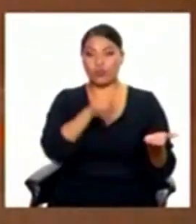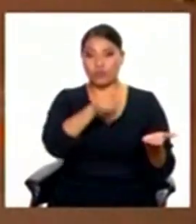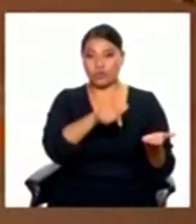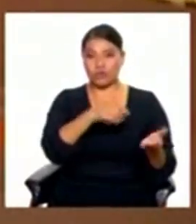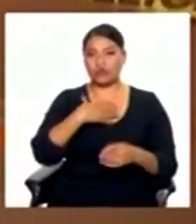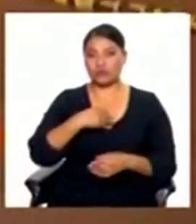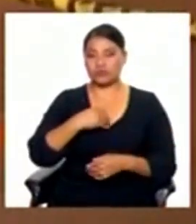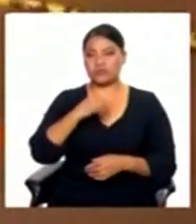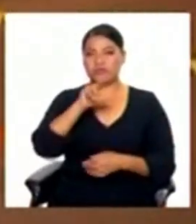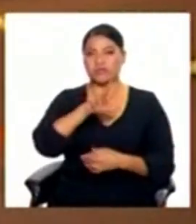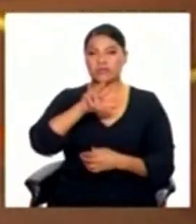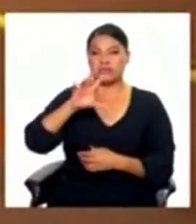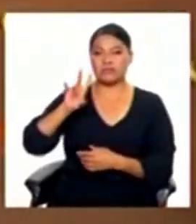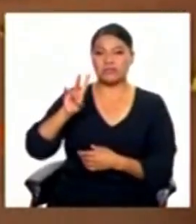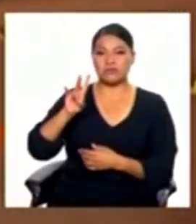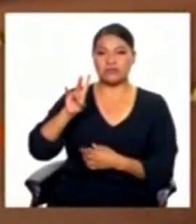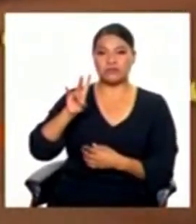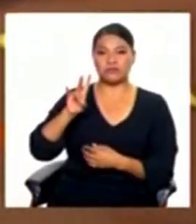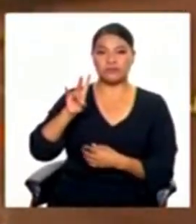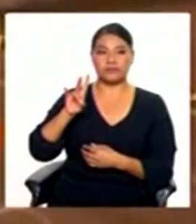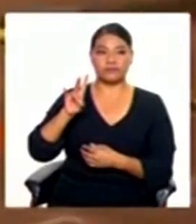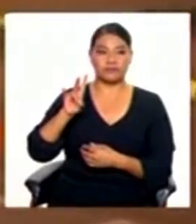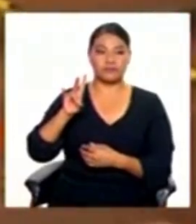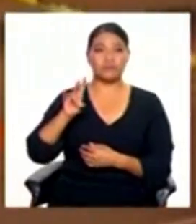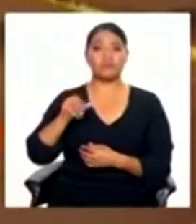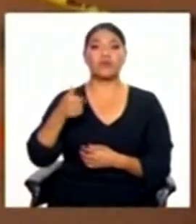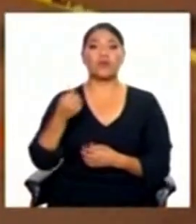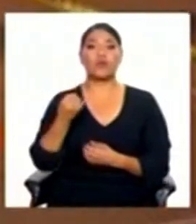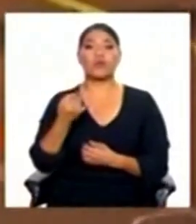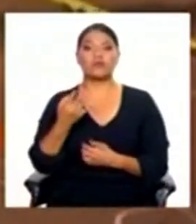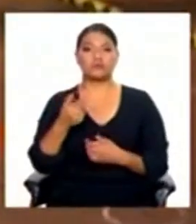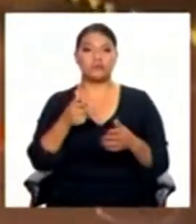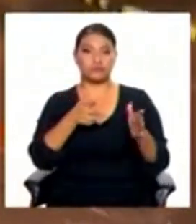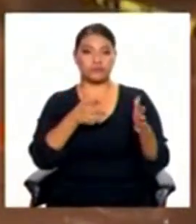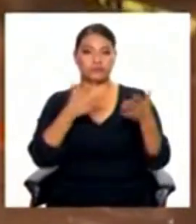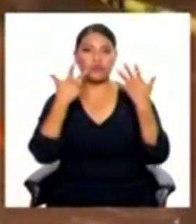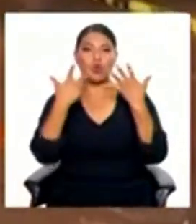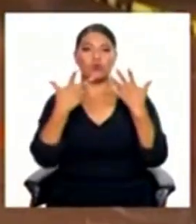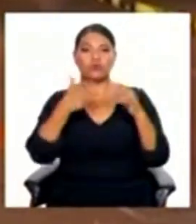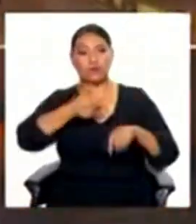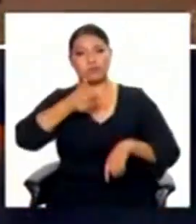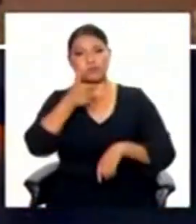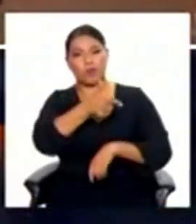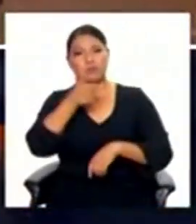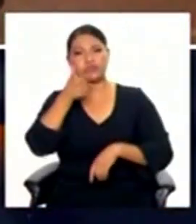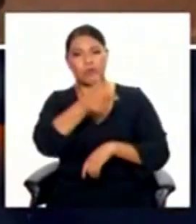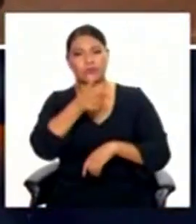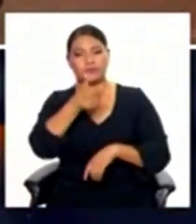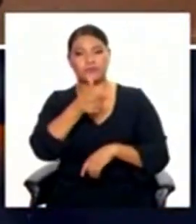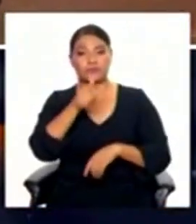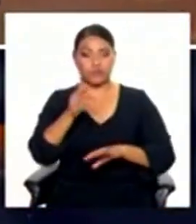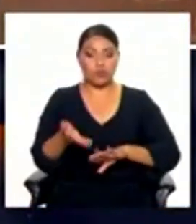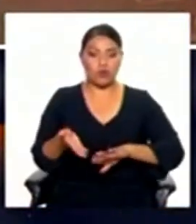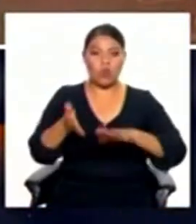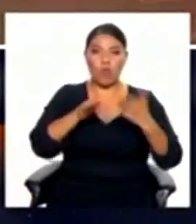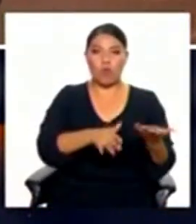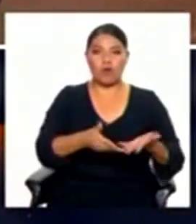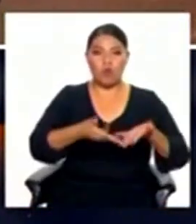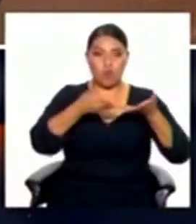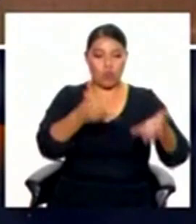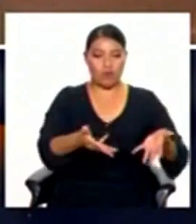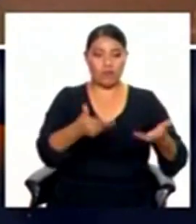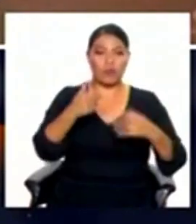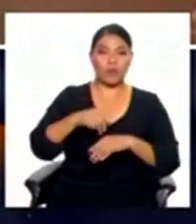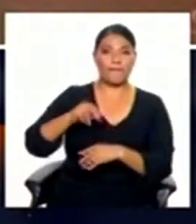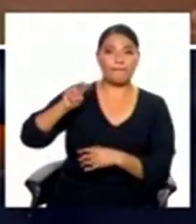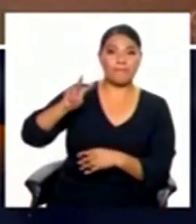y digamos, le dispararon 8 veces, su cuerpo quedó tendido aquí. Hay 23 casquillos de bala, los que